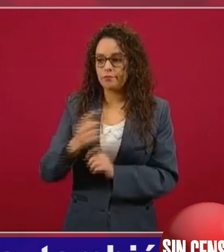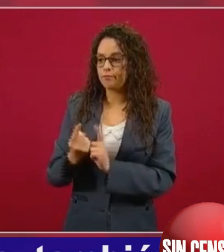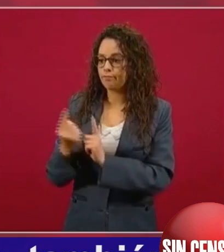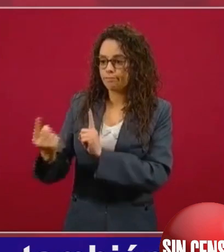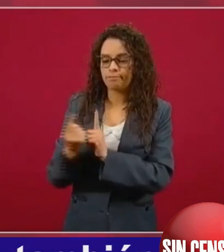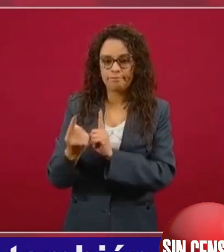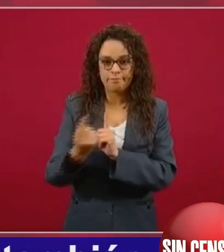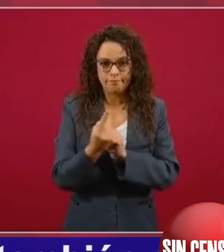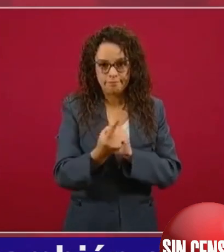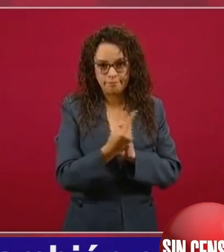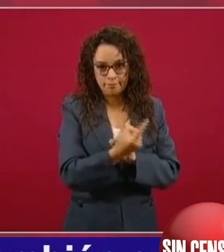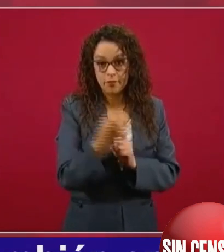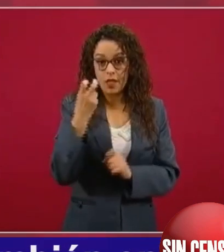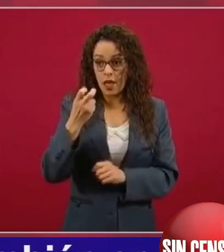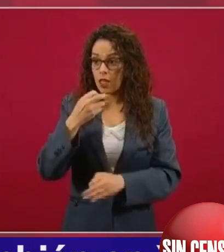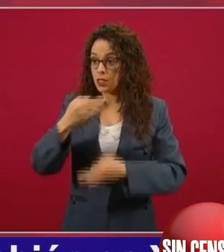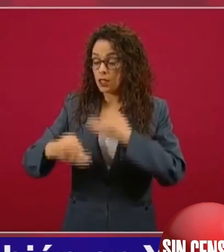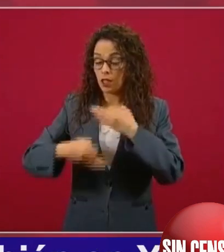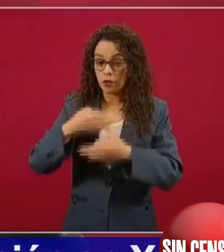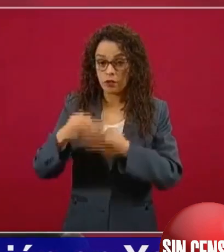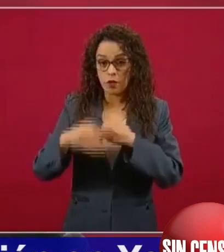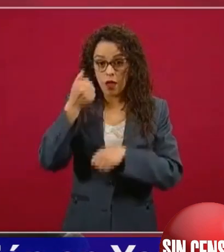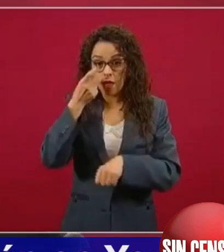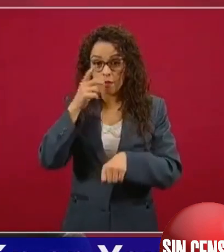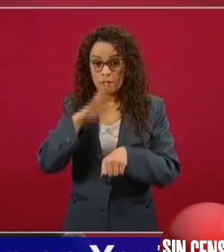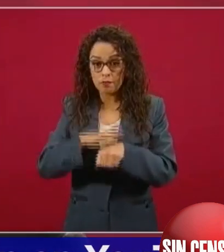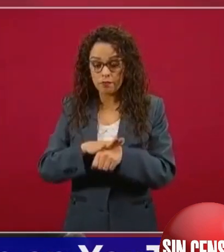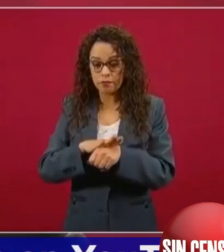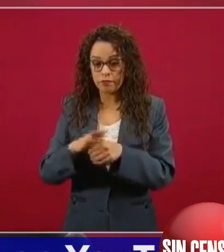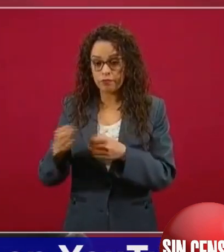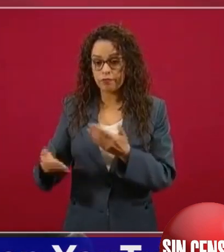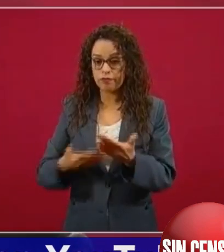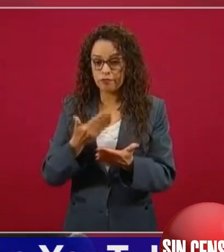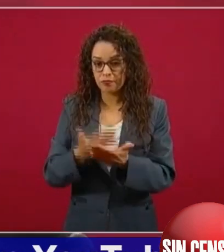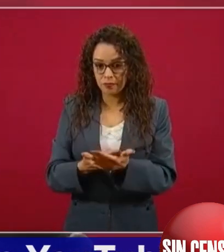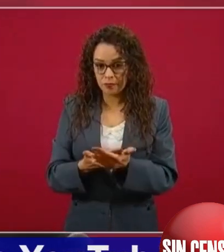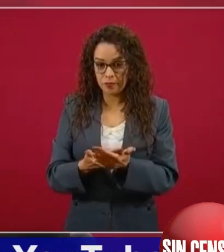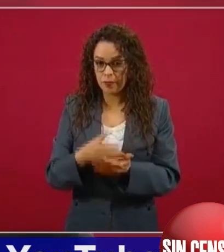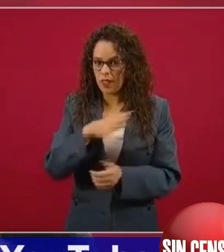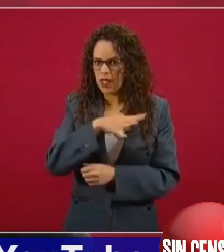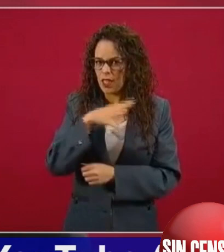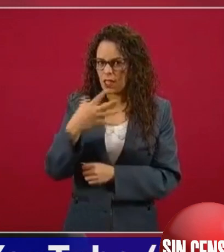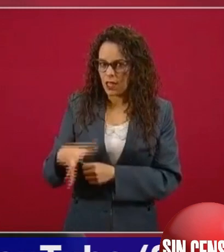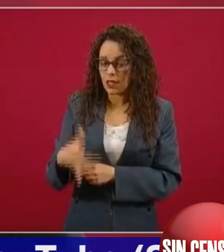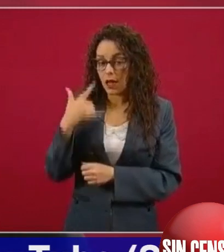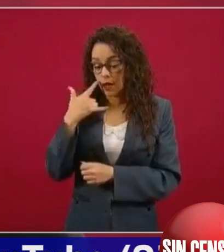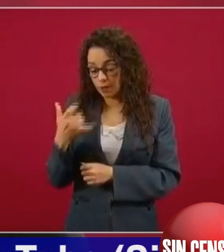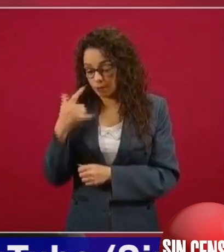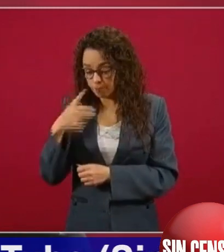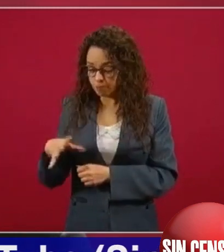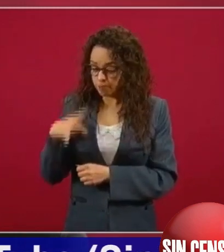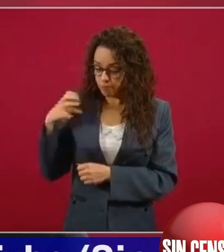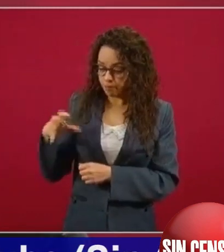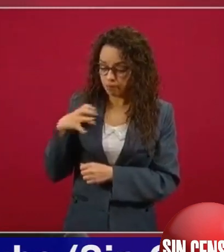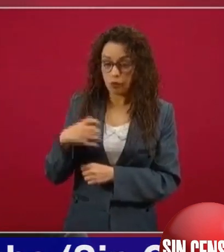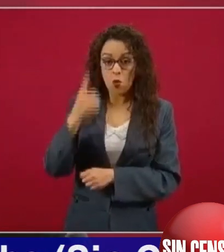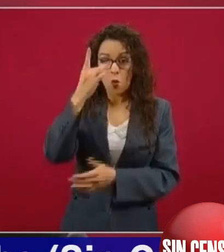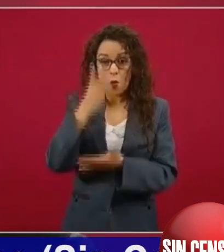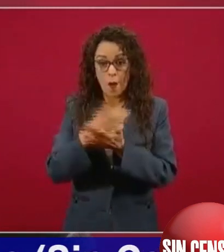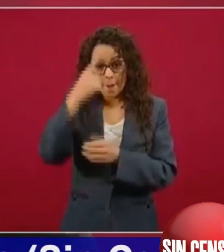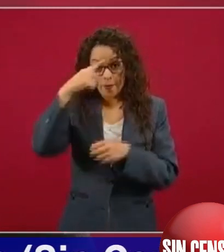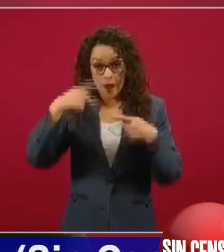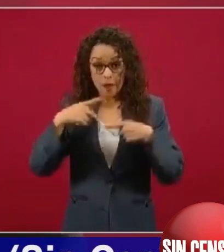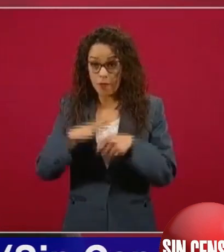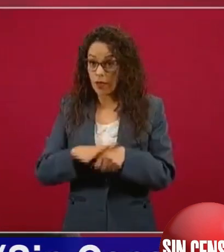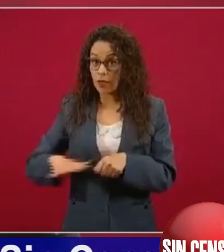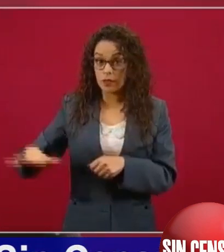en el que, con algunas disposiciones administrativas de carácter general, no dirigidas a las personas, en el caso